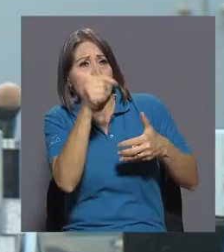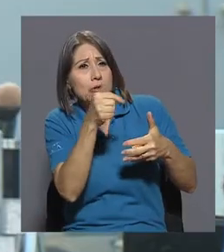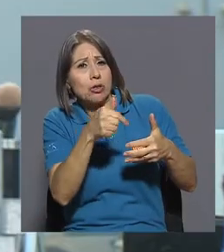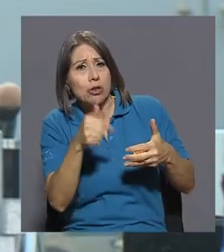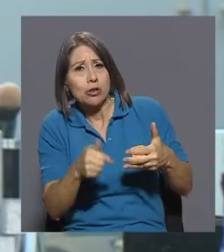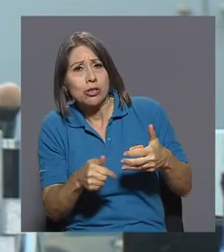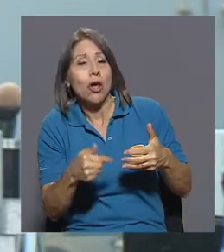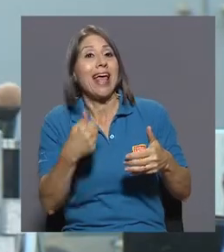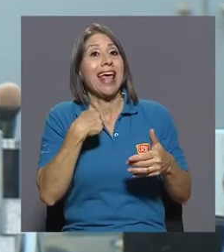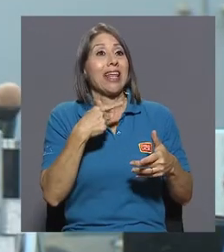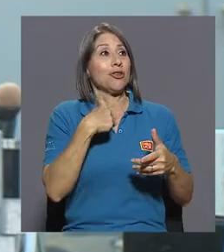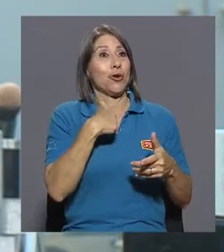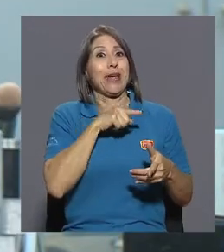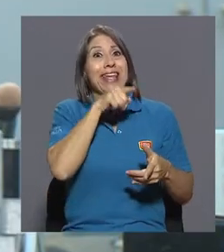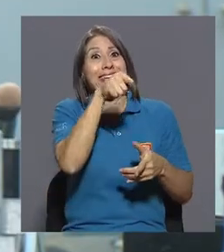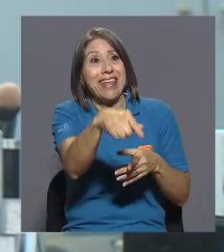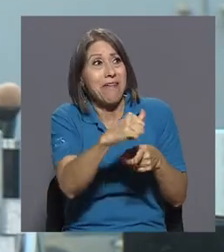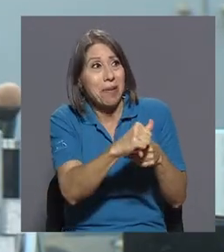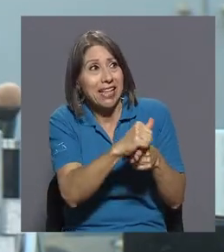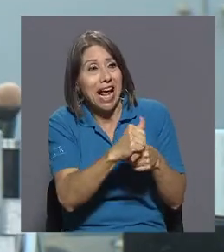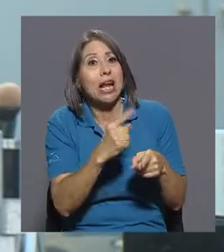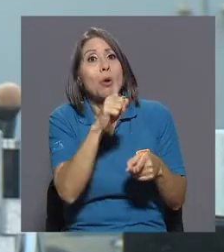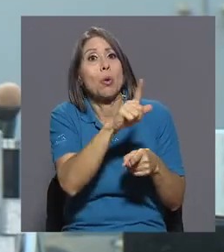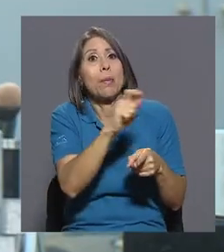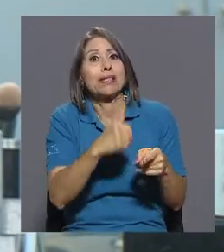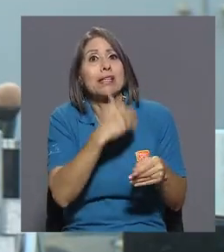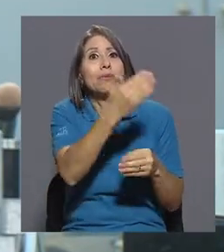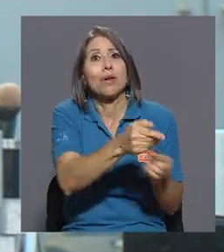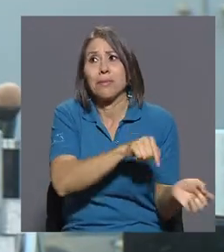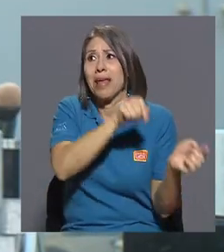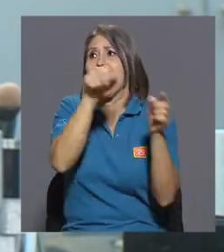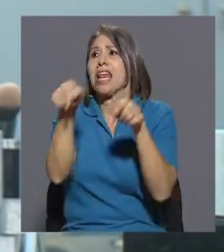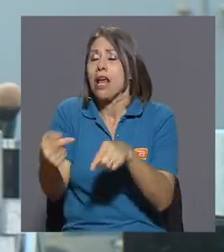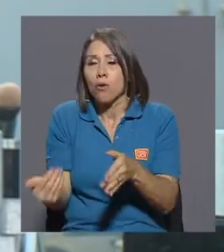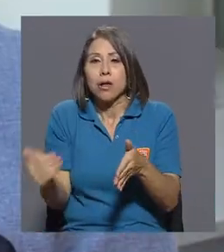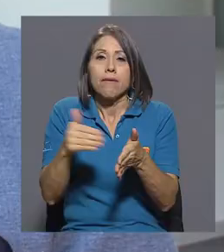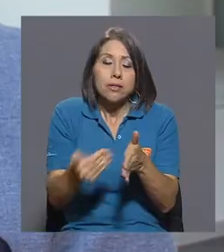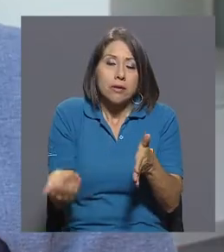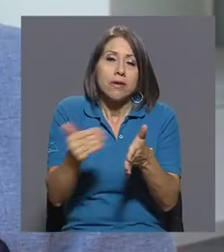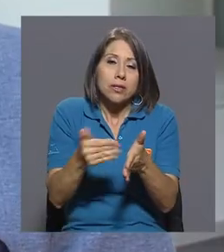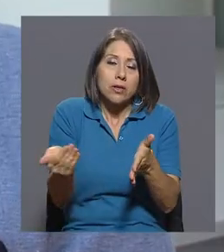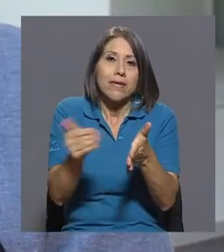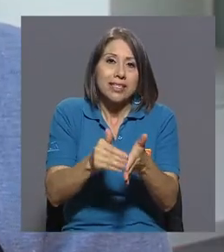y yo venía al mes y venía otra vez a aplicar. Entonces ya creo que la octava vez me dieron el trabajo por necio.